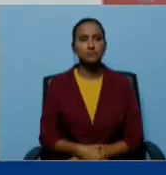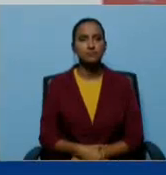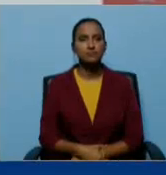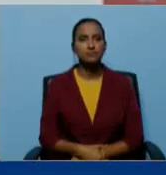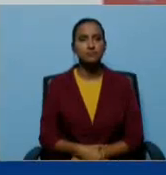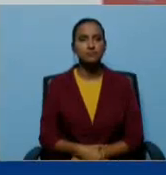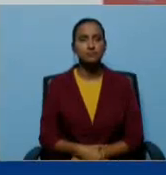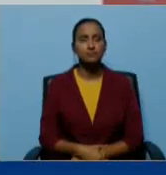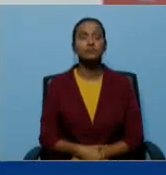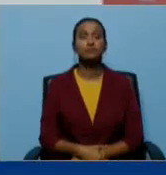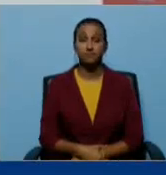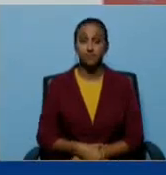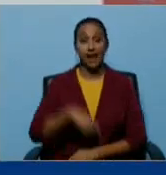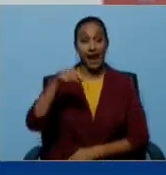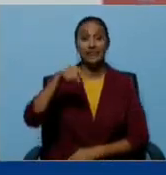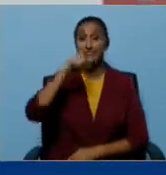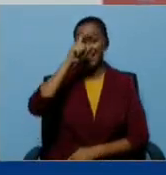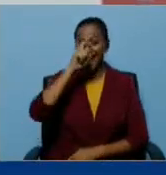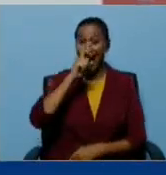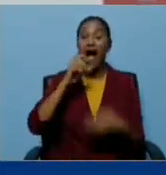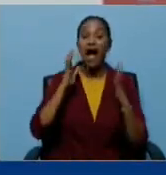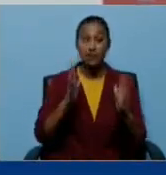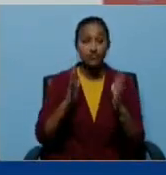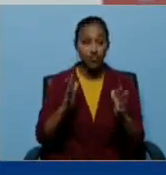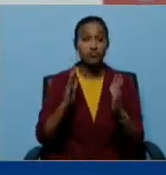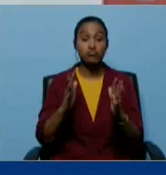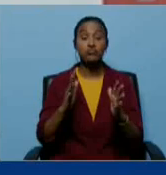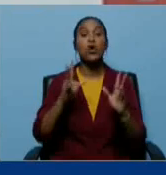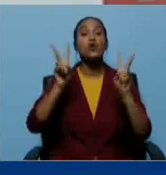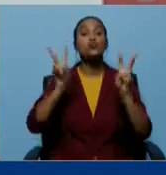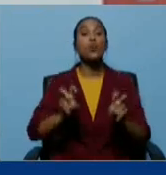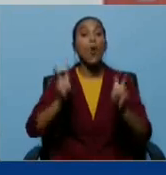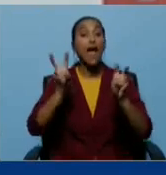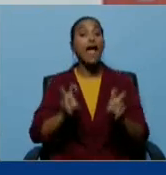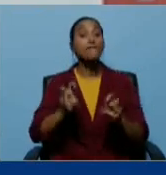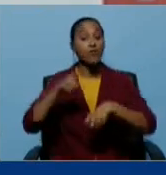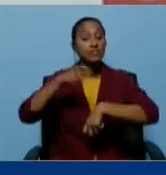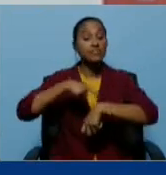Es una gran época de cambio, una nueva época.